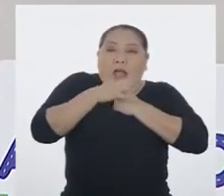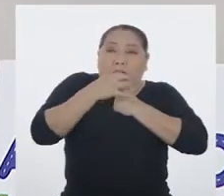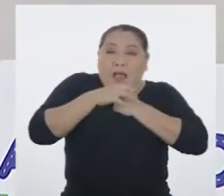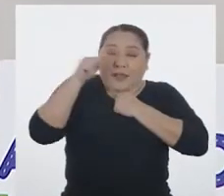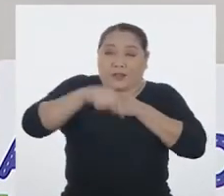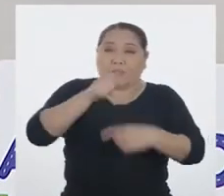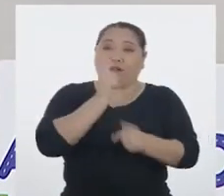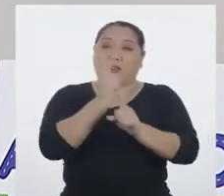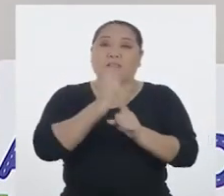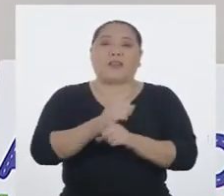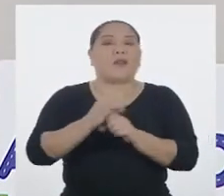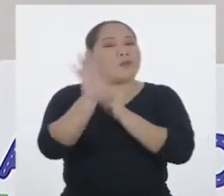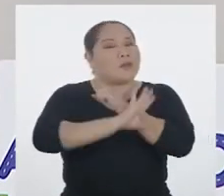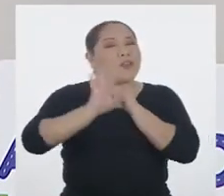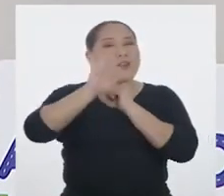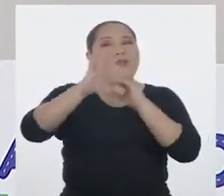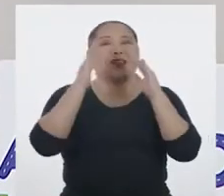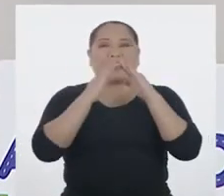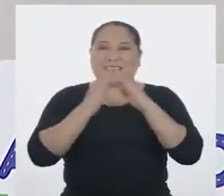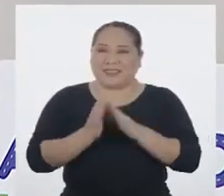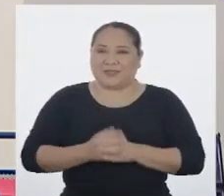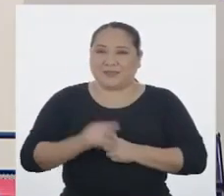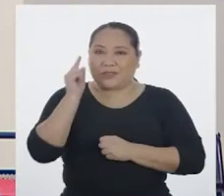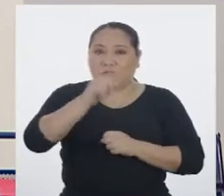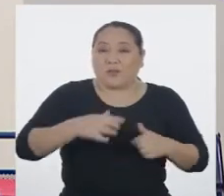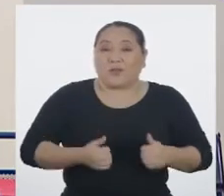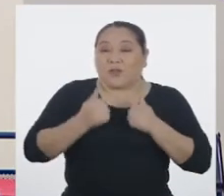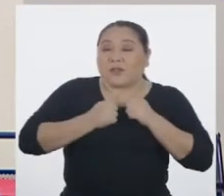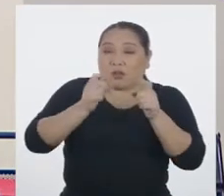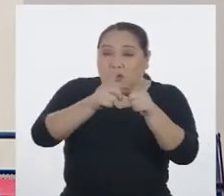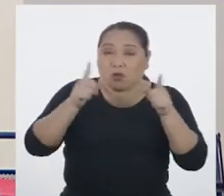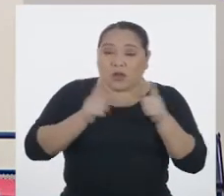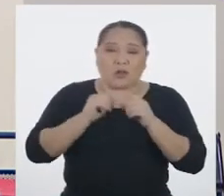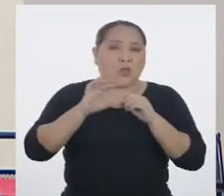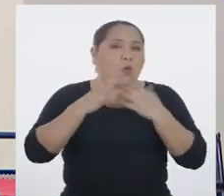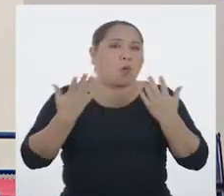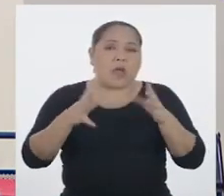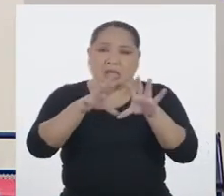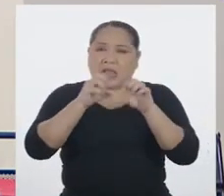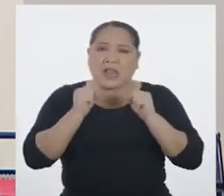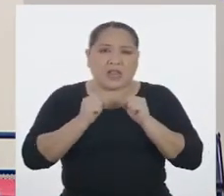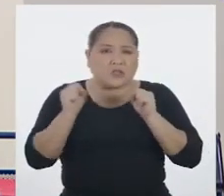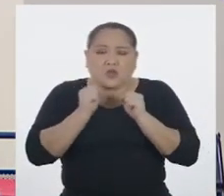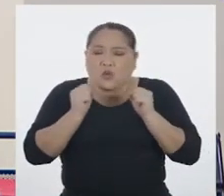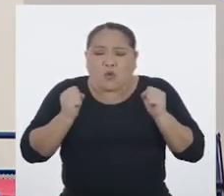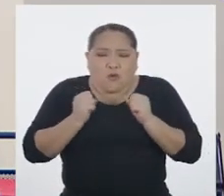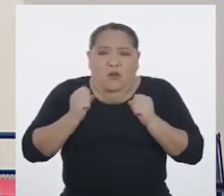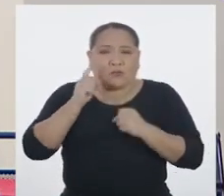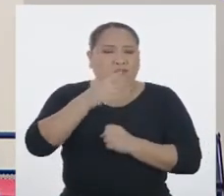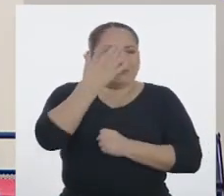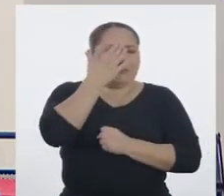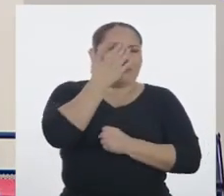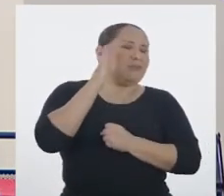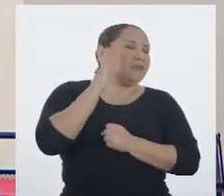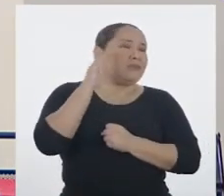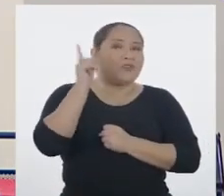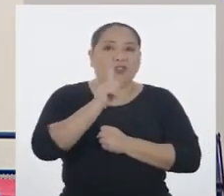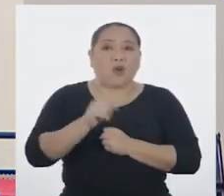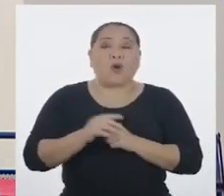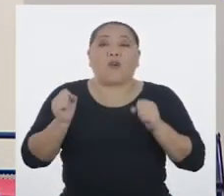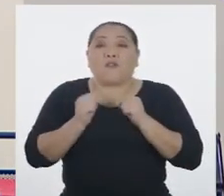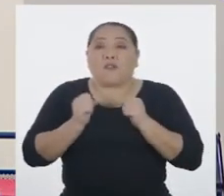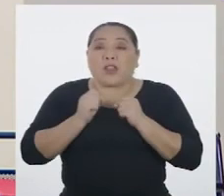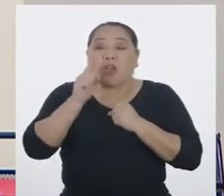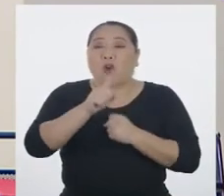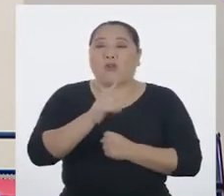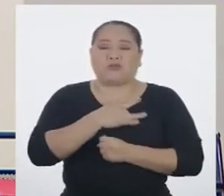térmicos adecuados y asegura tu vivienda. Y si vives en una zona inmune a las heladas y los friajes, no seas indiferente, que